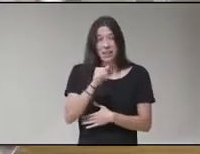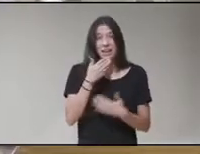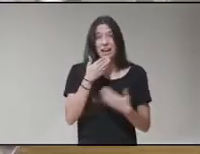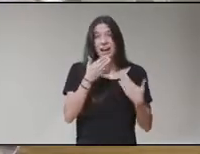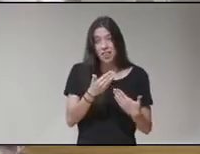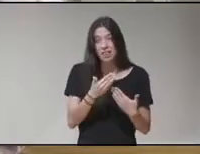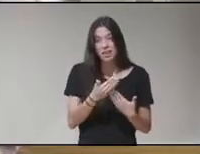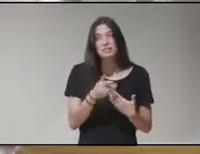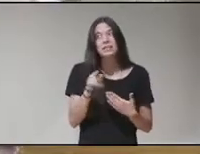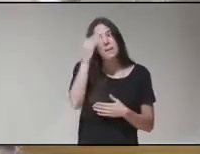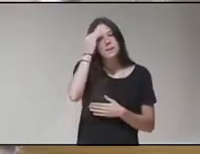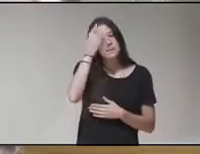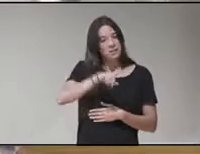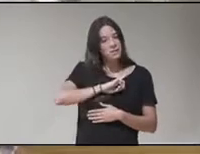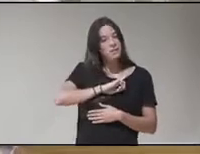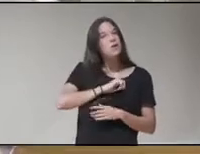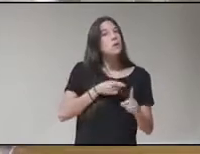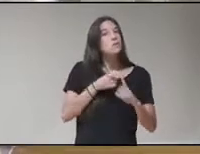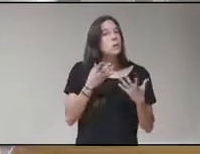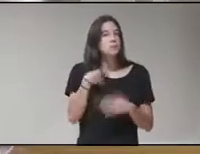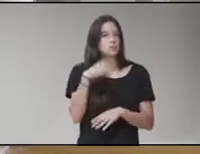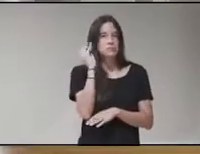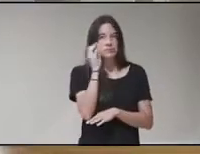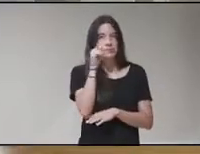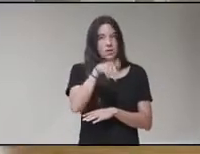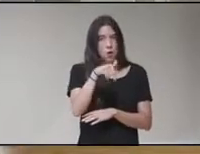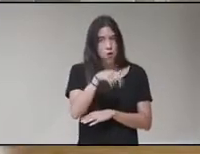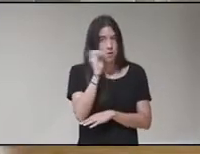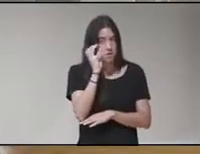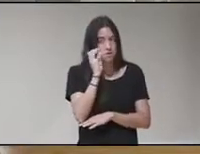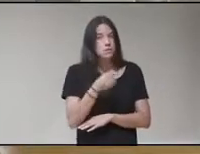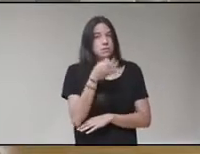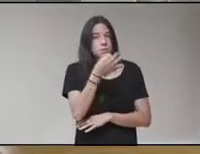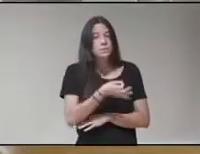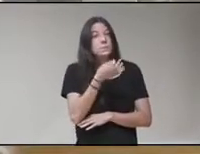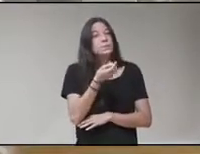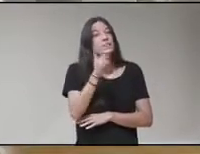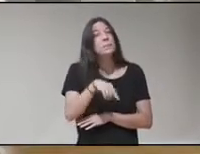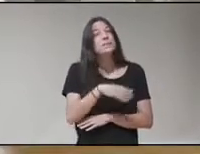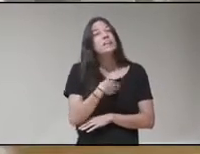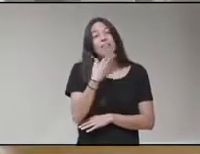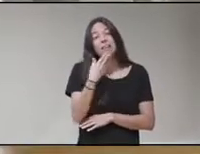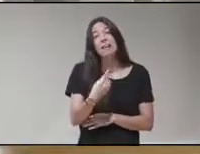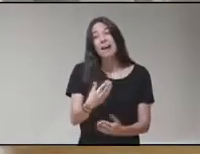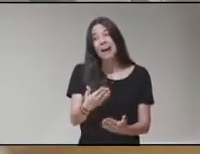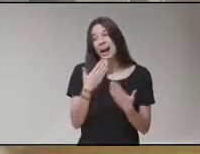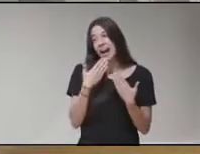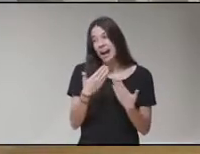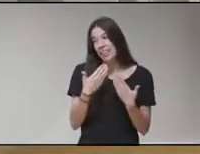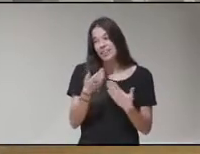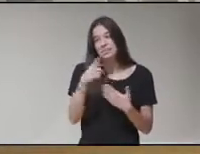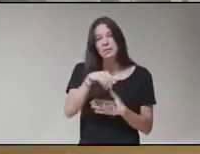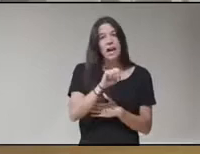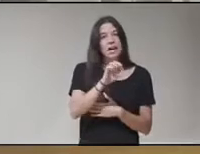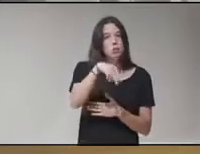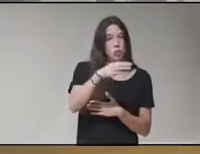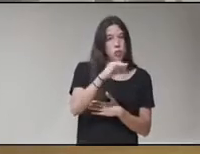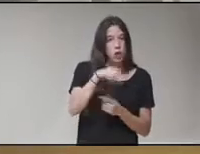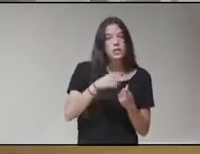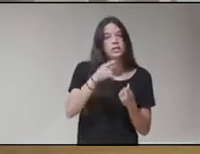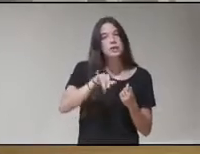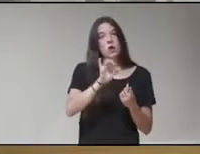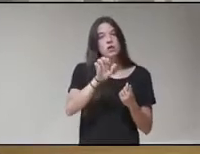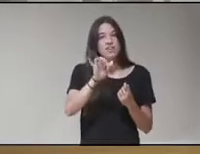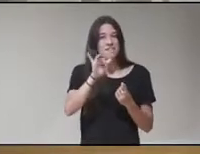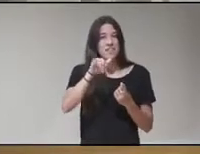mí para dar la charla que voy a dar hoy, y también quiero agradecer a Asunción y a Josefina el que hayan puesto en